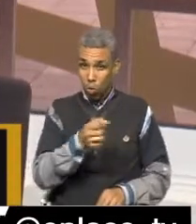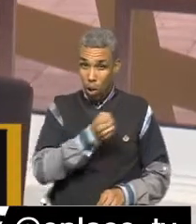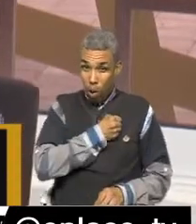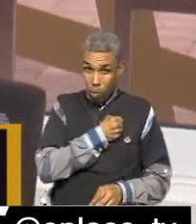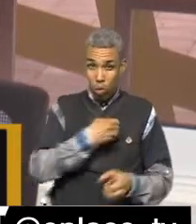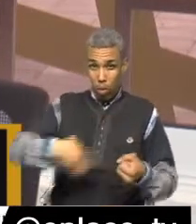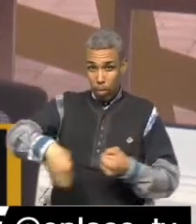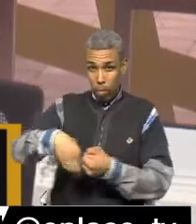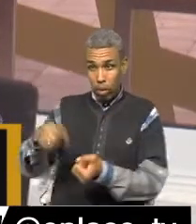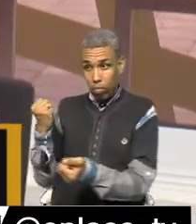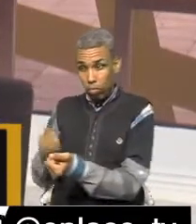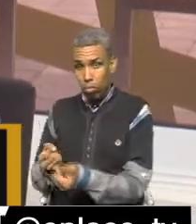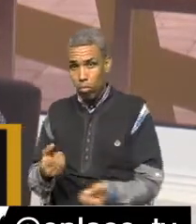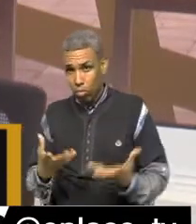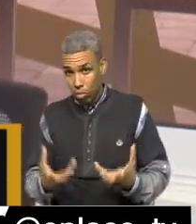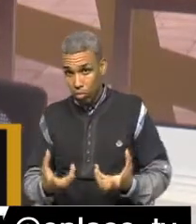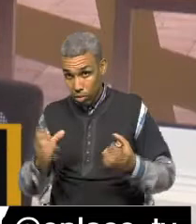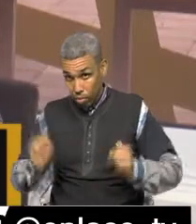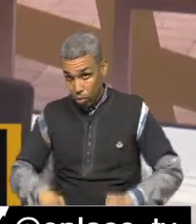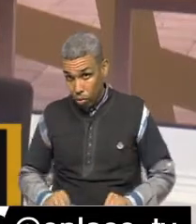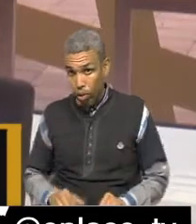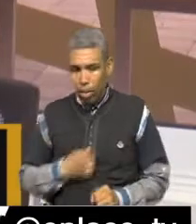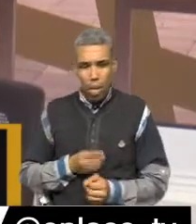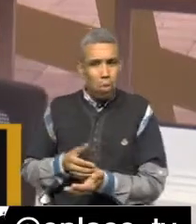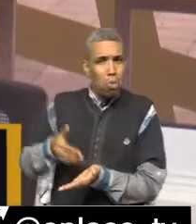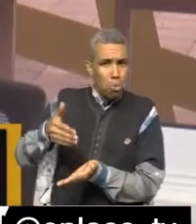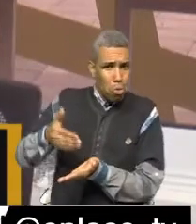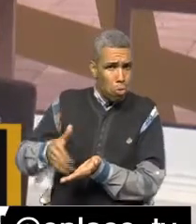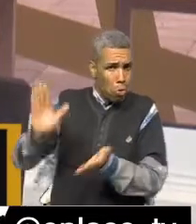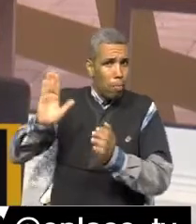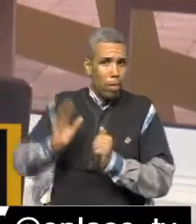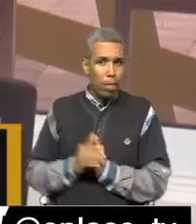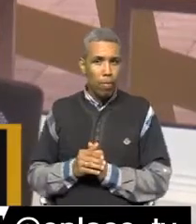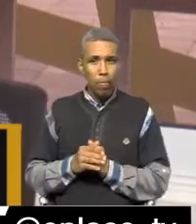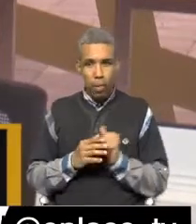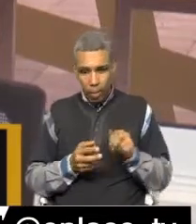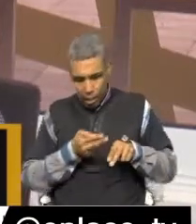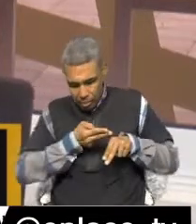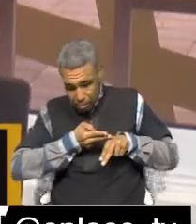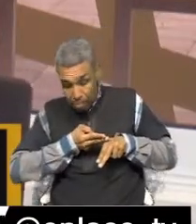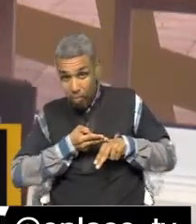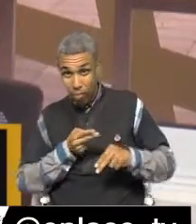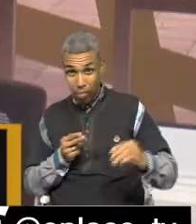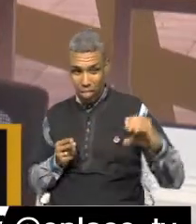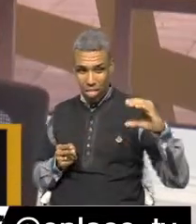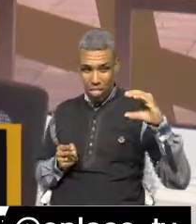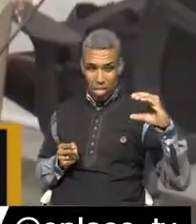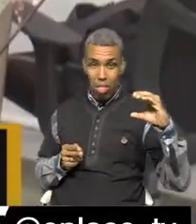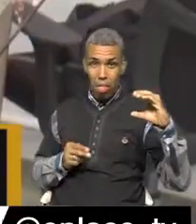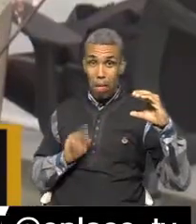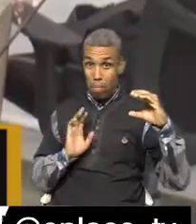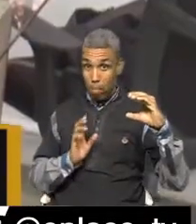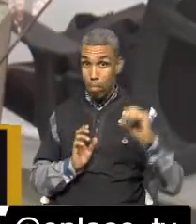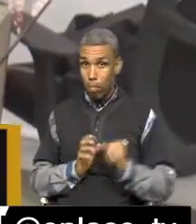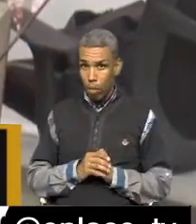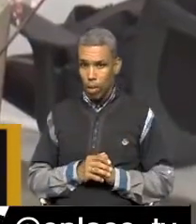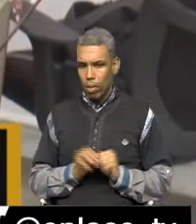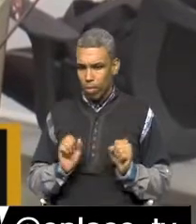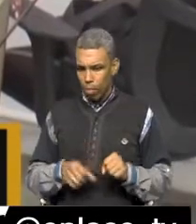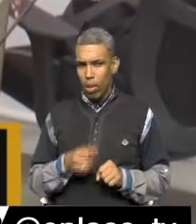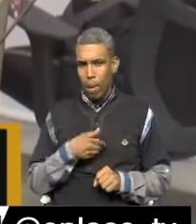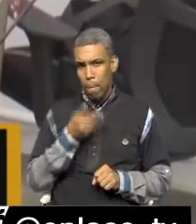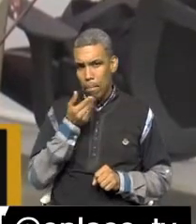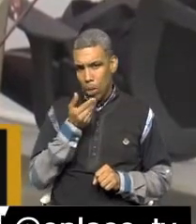a apoyar al equipo y apoyar también todo el proyecto que estamos desarrollando también. Las directivas del plantel